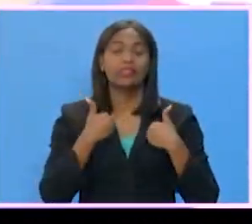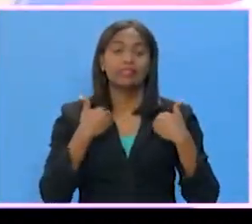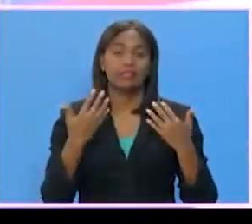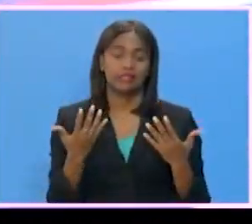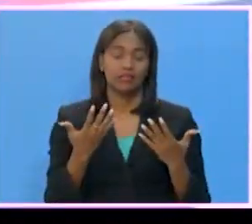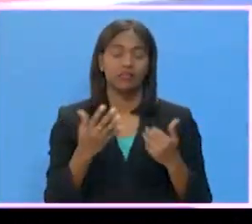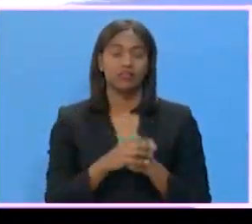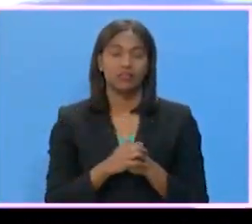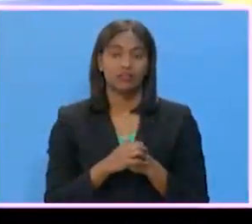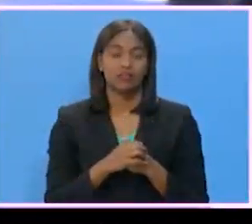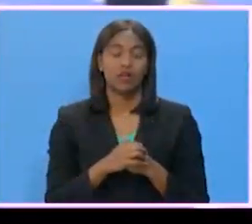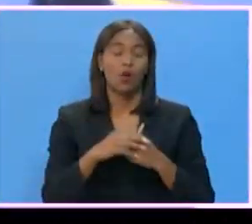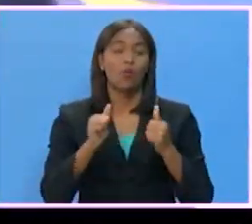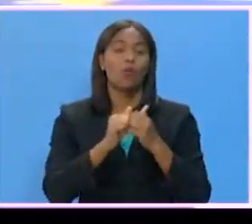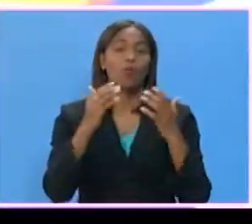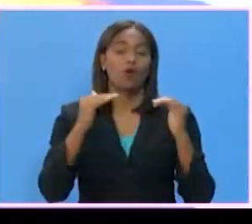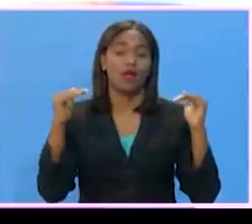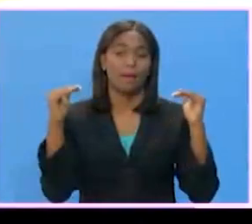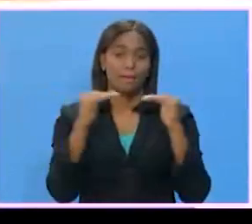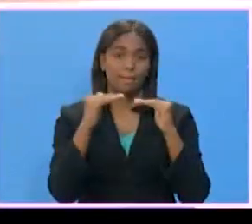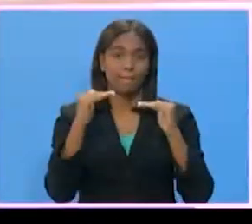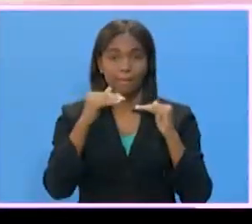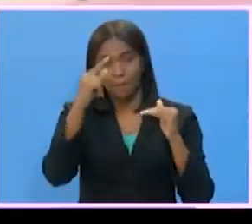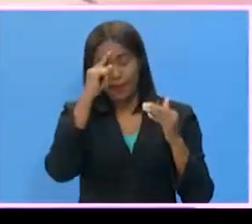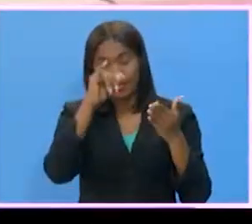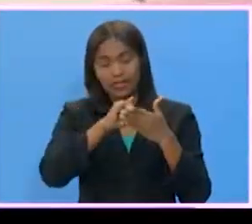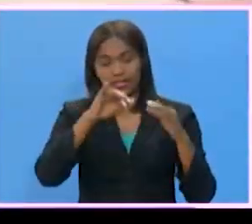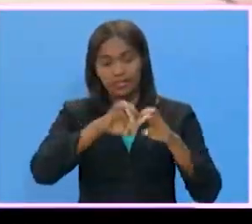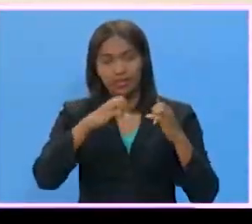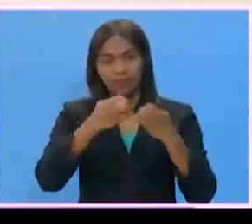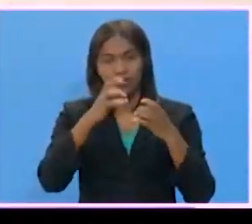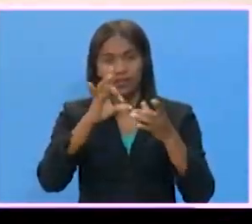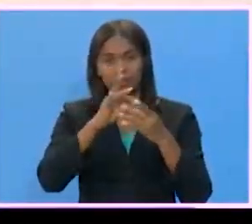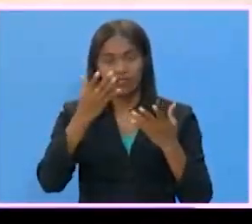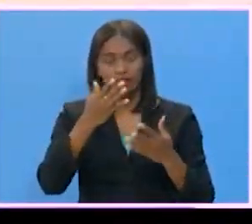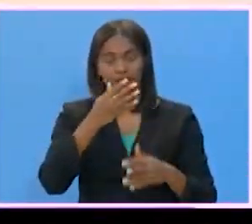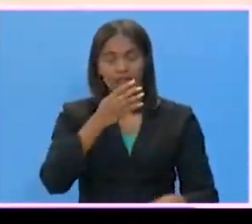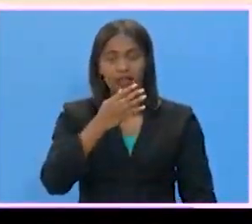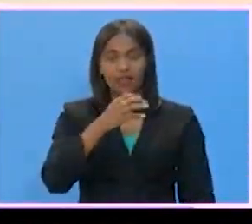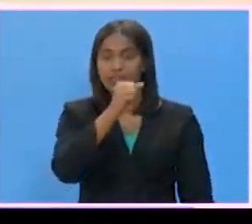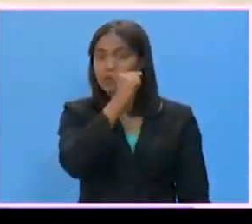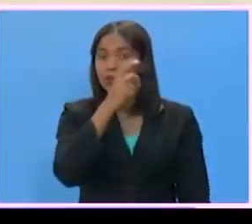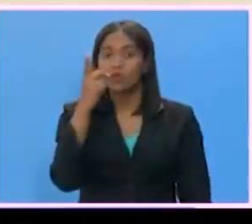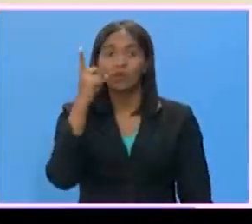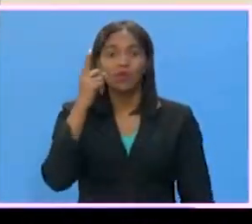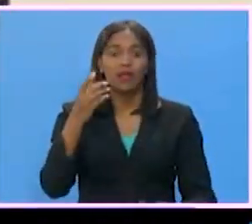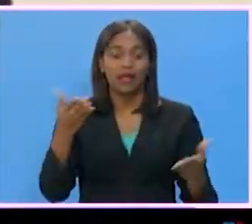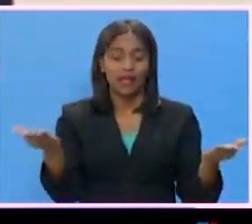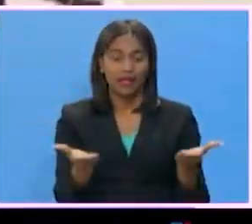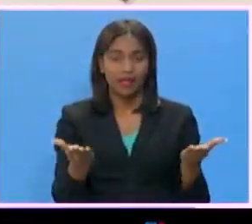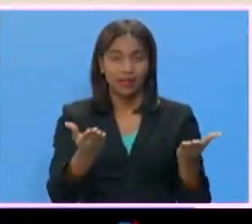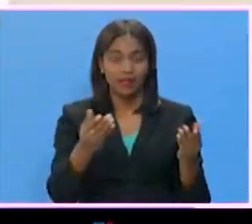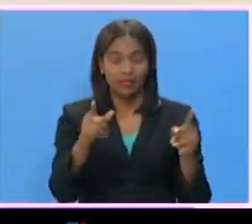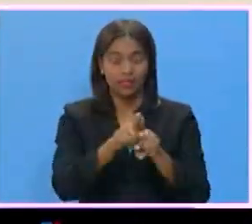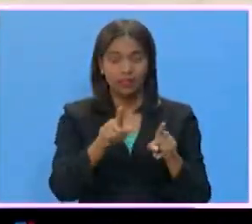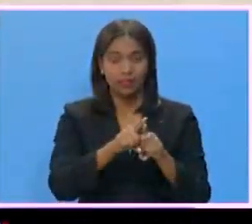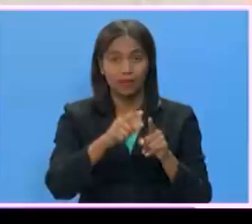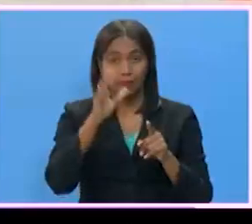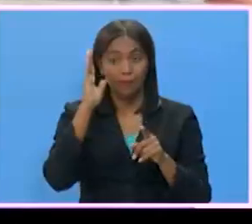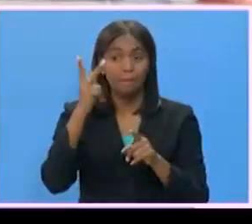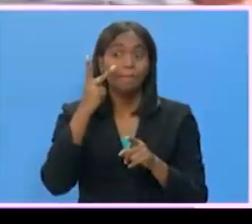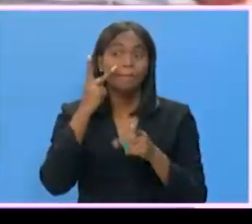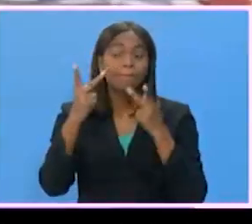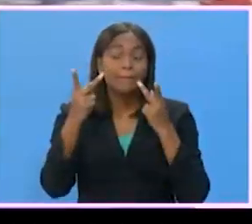escuadra muy pareja. Sobre todo el conjunto de los Leones de Santo Domingo en el ámbito local. Voy aquí a